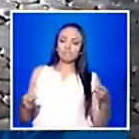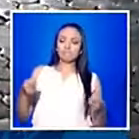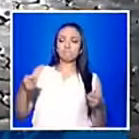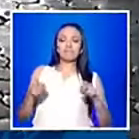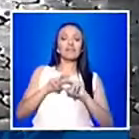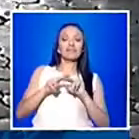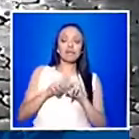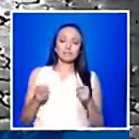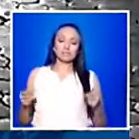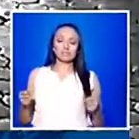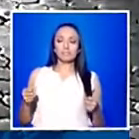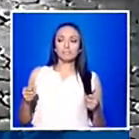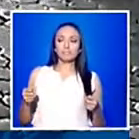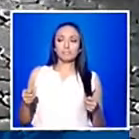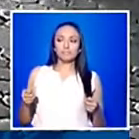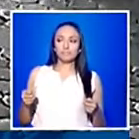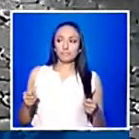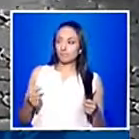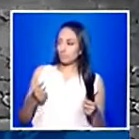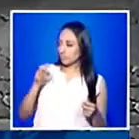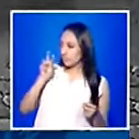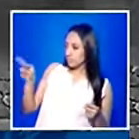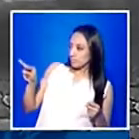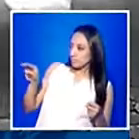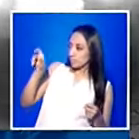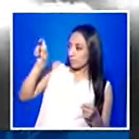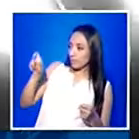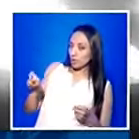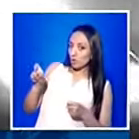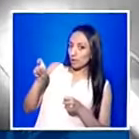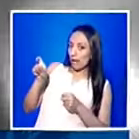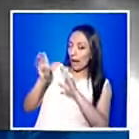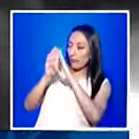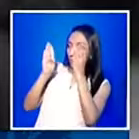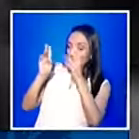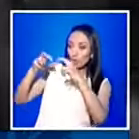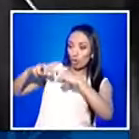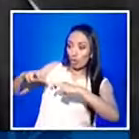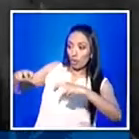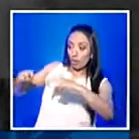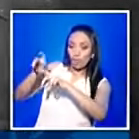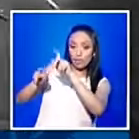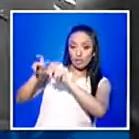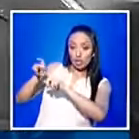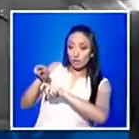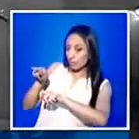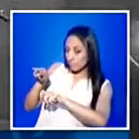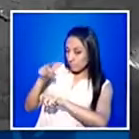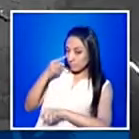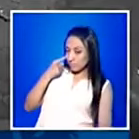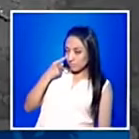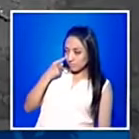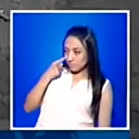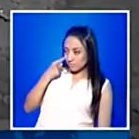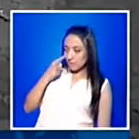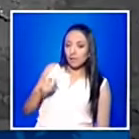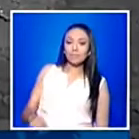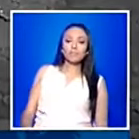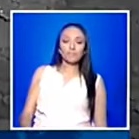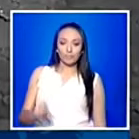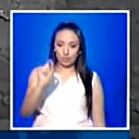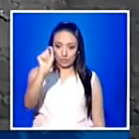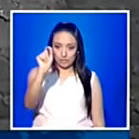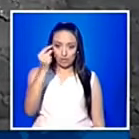un taxi. A bordo del vehículo, los delincuentes se acercan a los exteriores de una vivienda y vemos cómo se van a bajar en